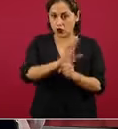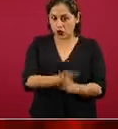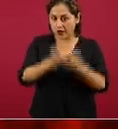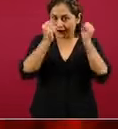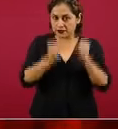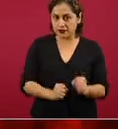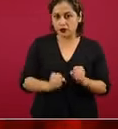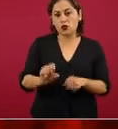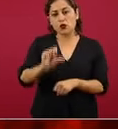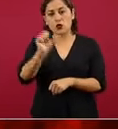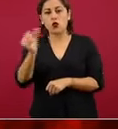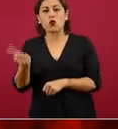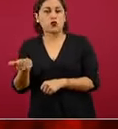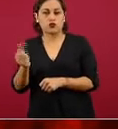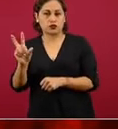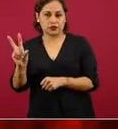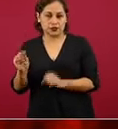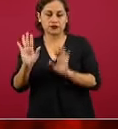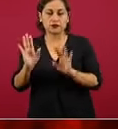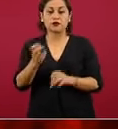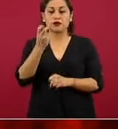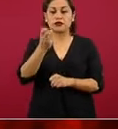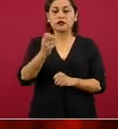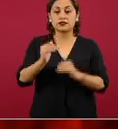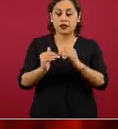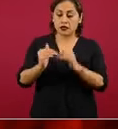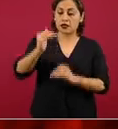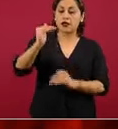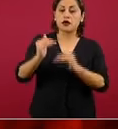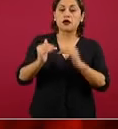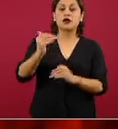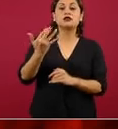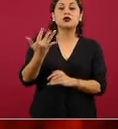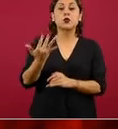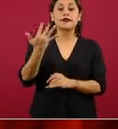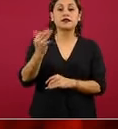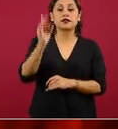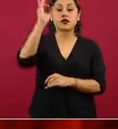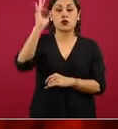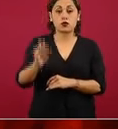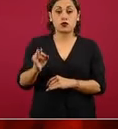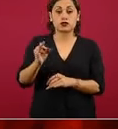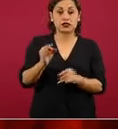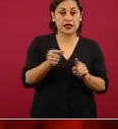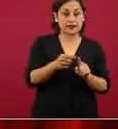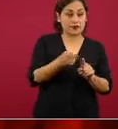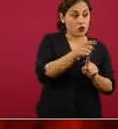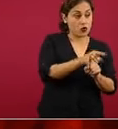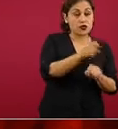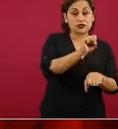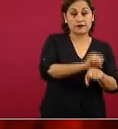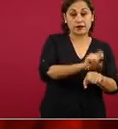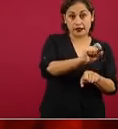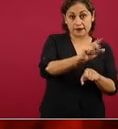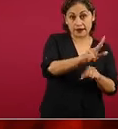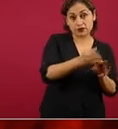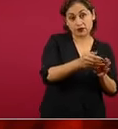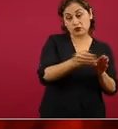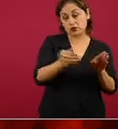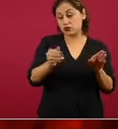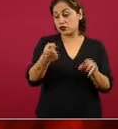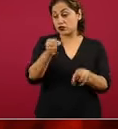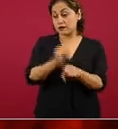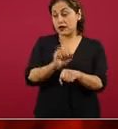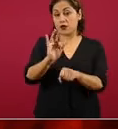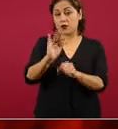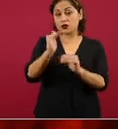punto máximo de casi 55% cerca de la semana 28, después hubo un descenso hasta la semana 40 y